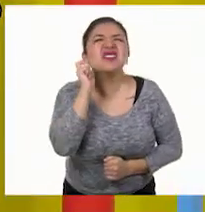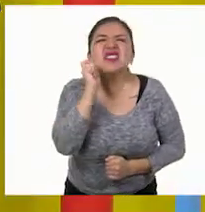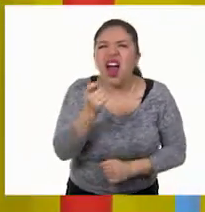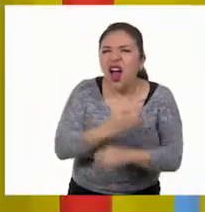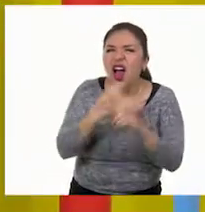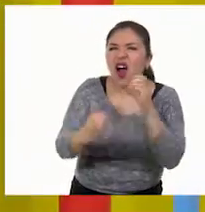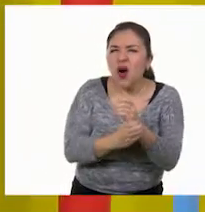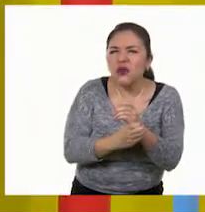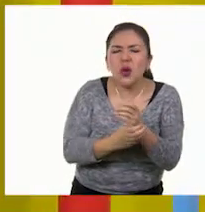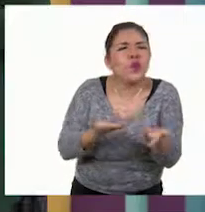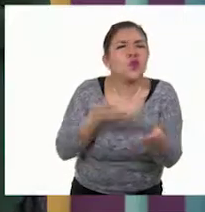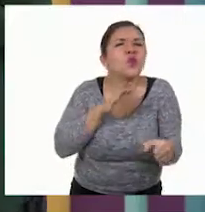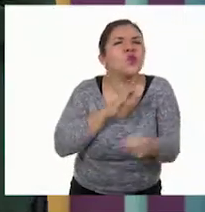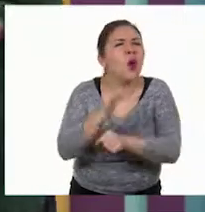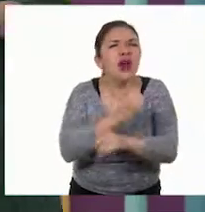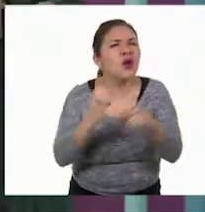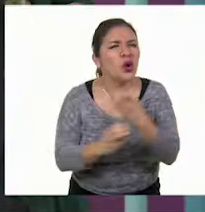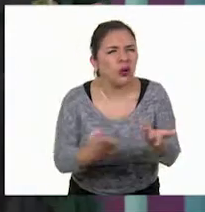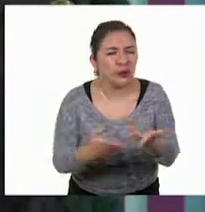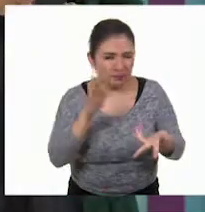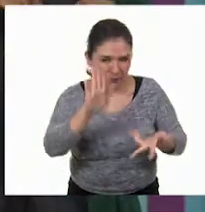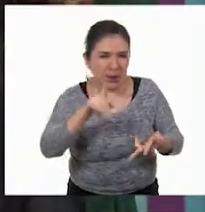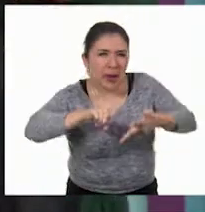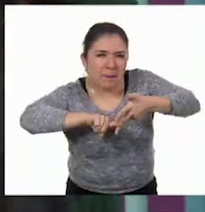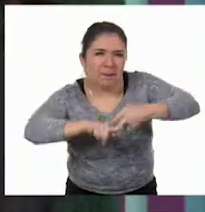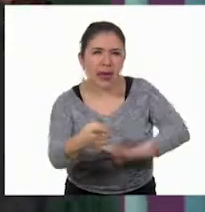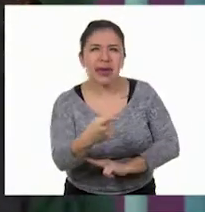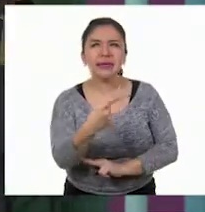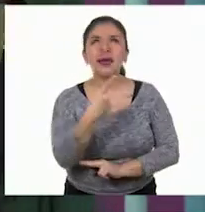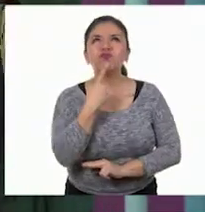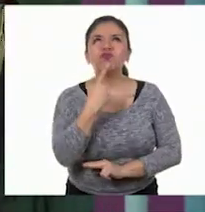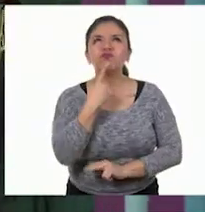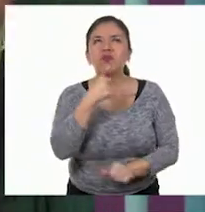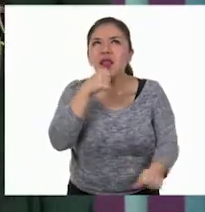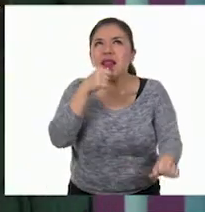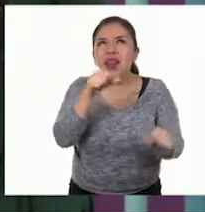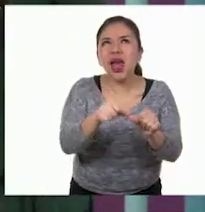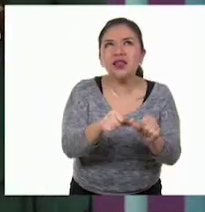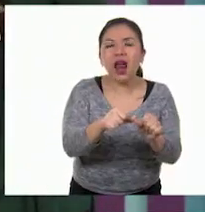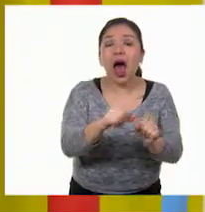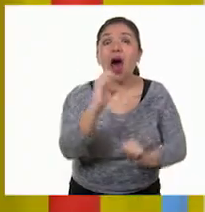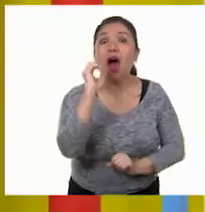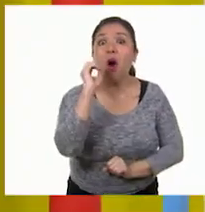qué cosita es? Empieza con la O.